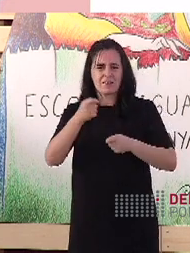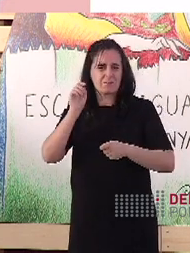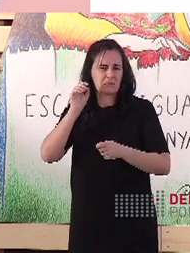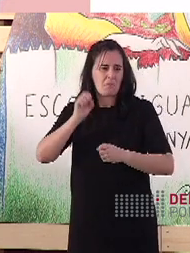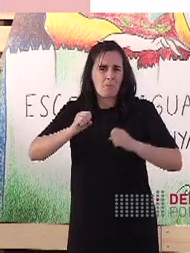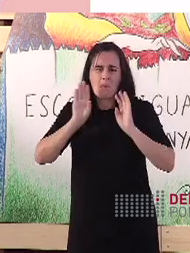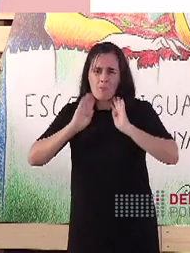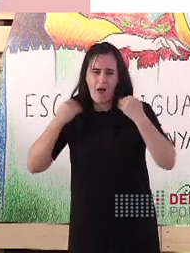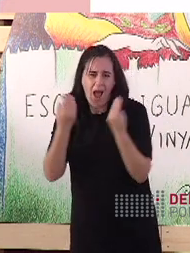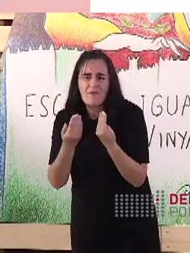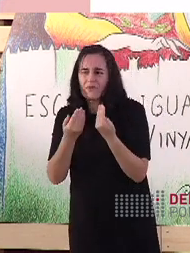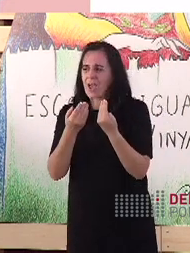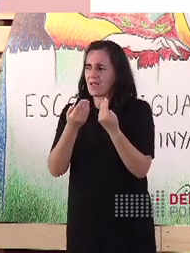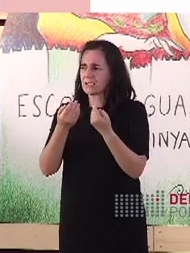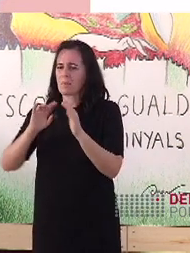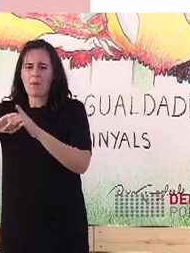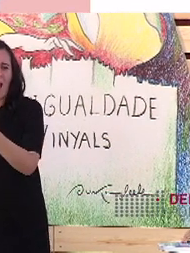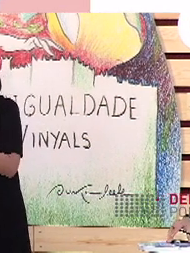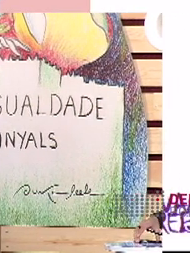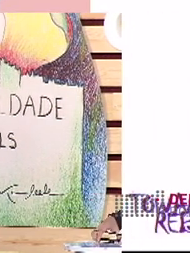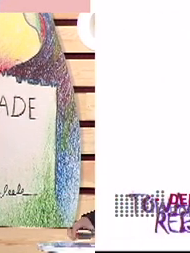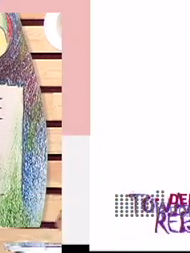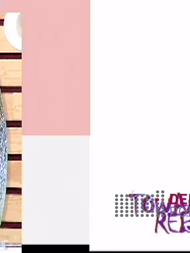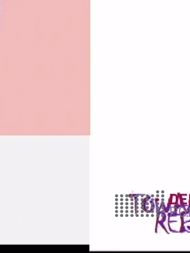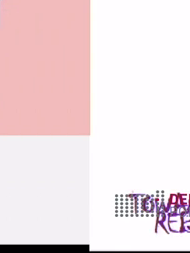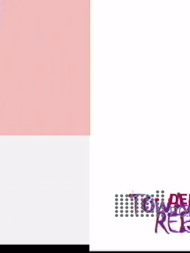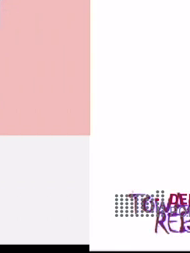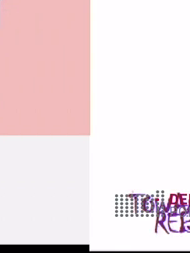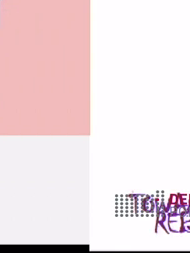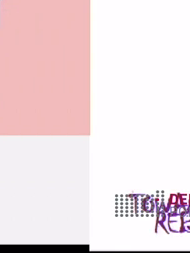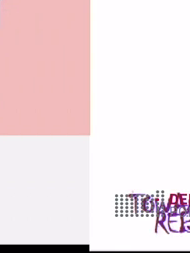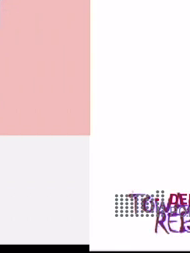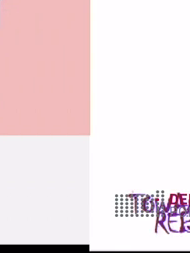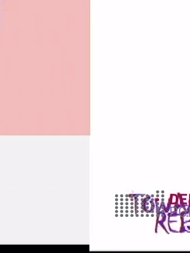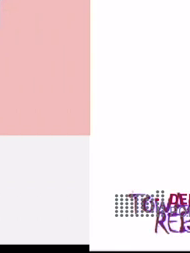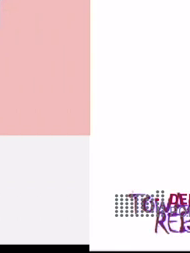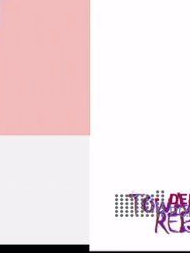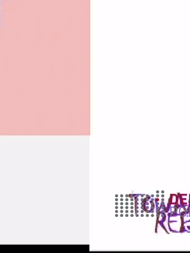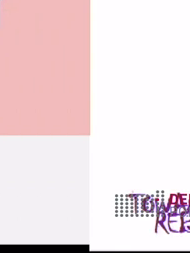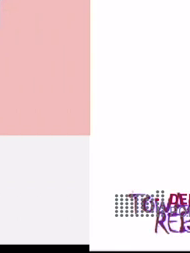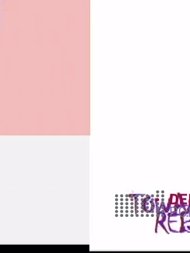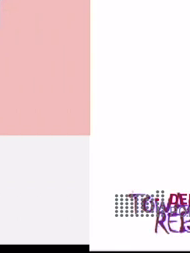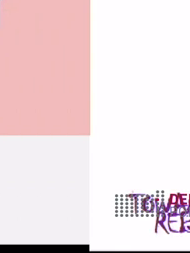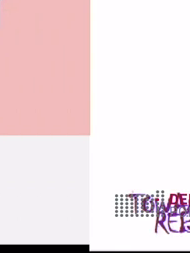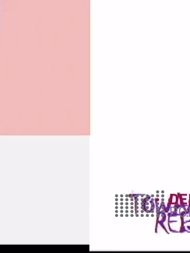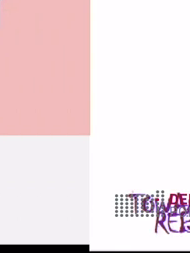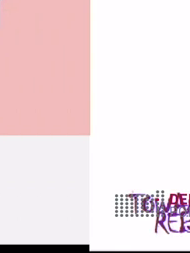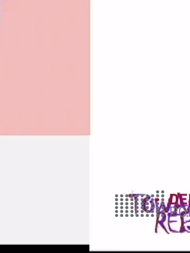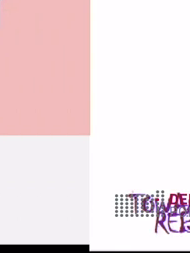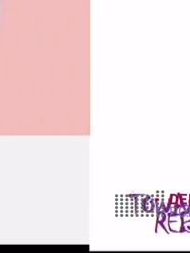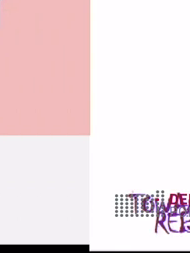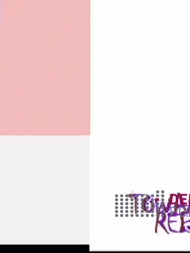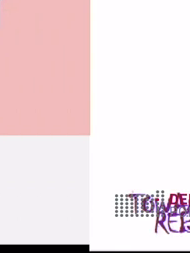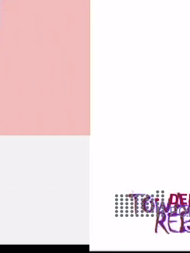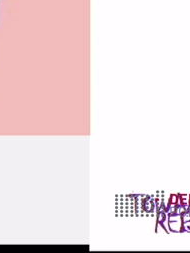violencia previa para poder romperlas, porque aquí también juegan mucho, juegan muchísimo con eso, ¿no? Con mujeres que han sido violadas